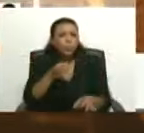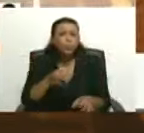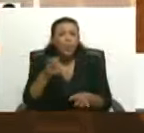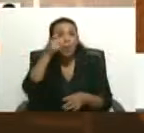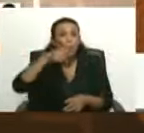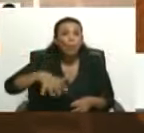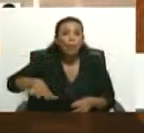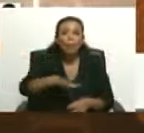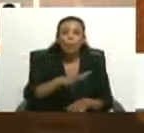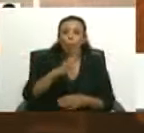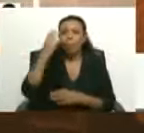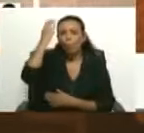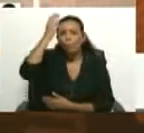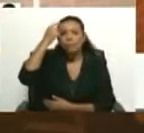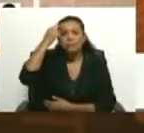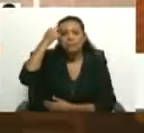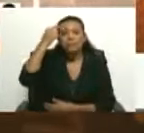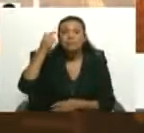pueblos del mundo.